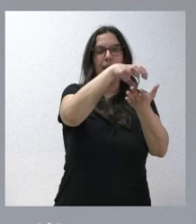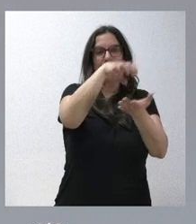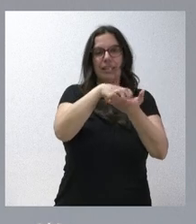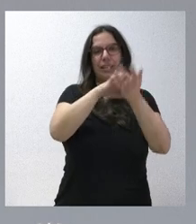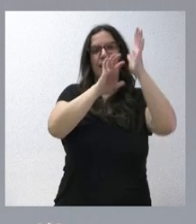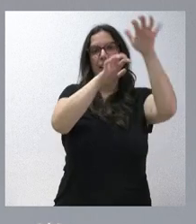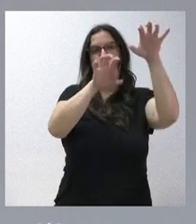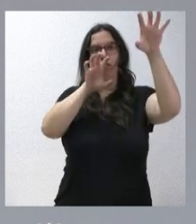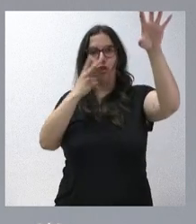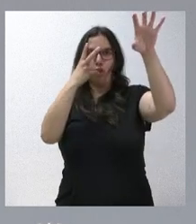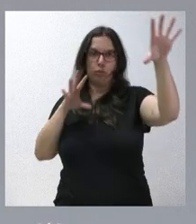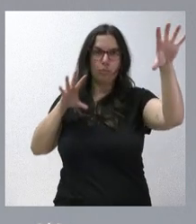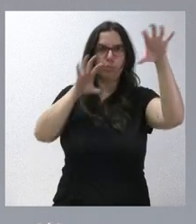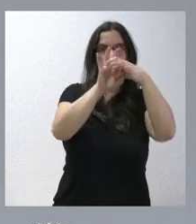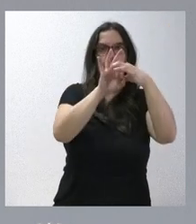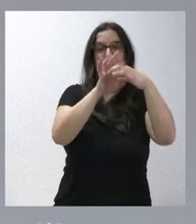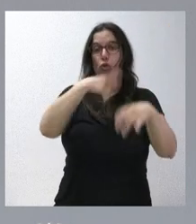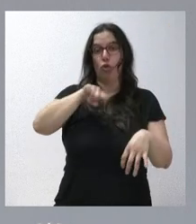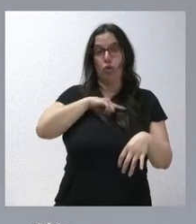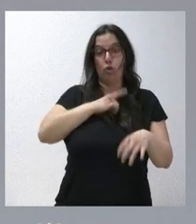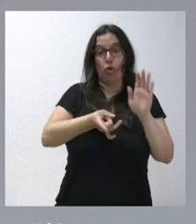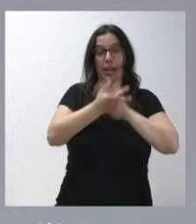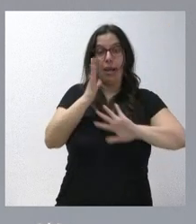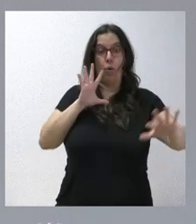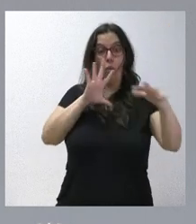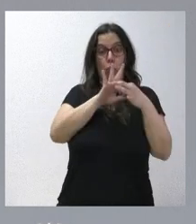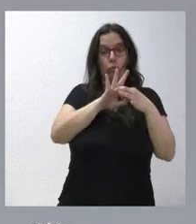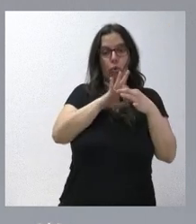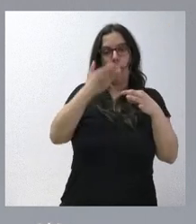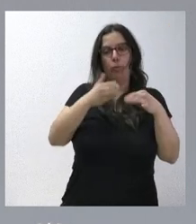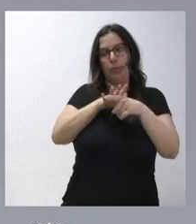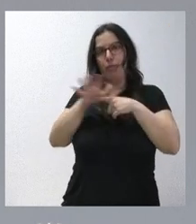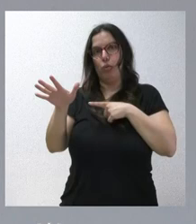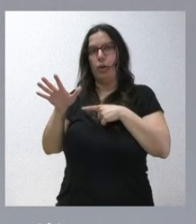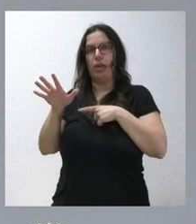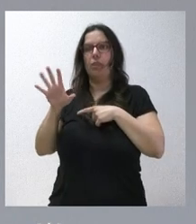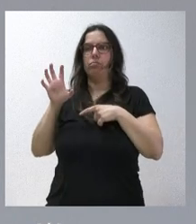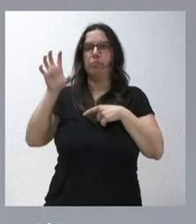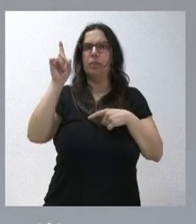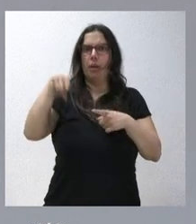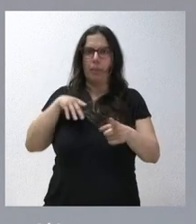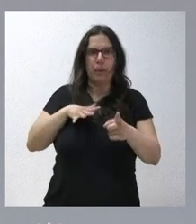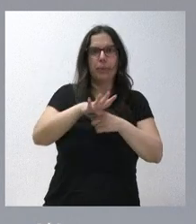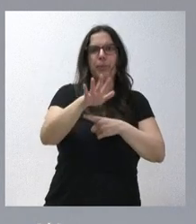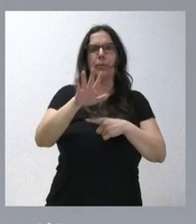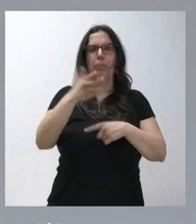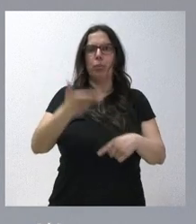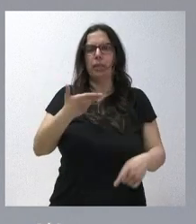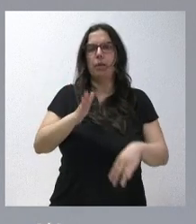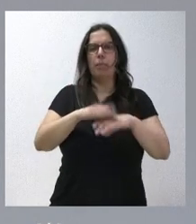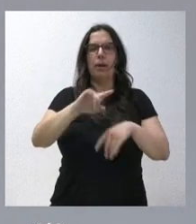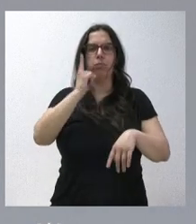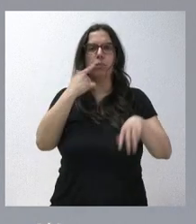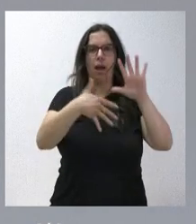sido muy importantes en lo que es la configuración del estado actual eh incluyendo el descubrimiento de América eh los